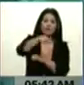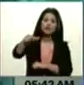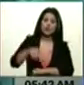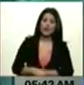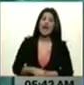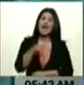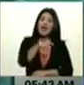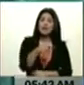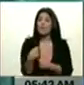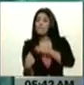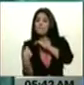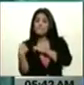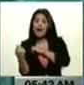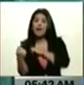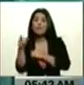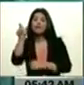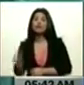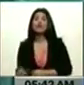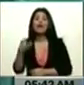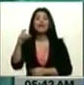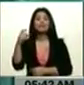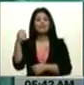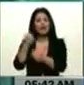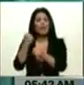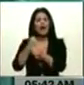tarde... ¿O es que no vimos nosotros